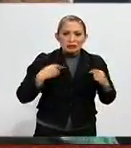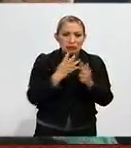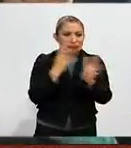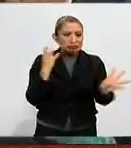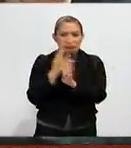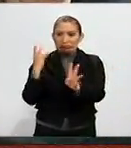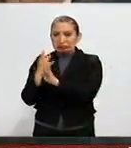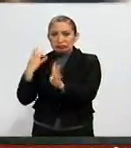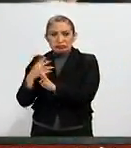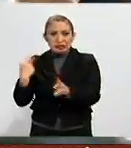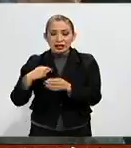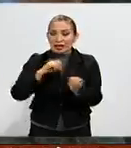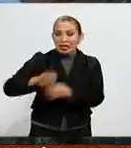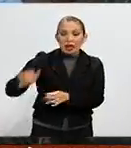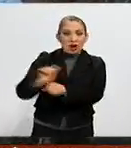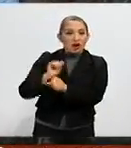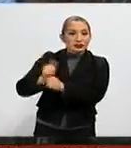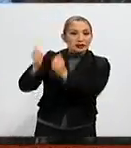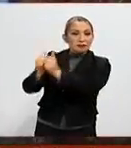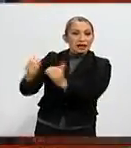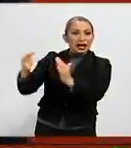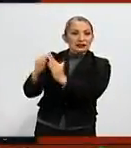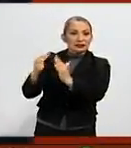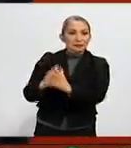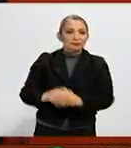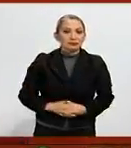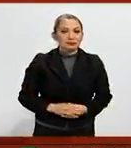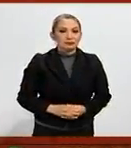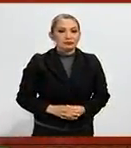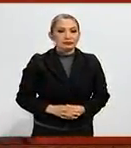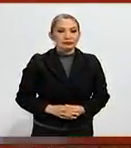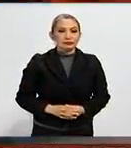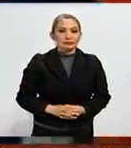los usuarios que dejaron sus carros en casa.